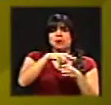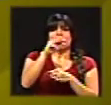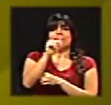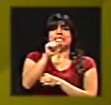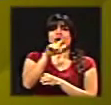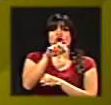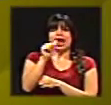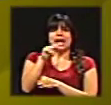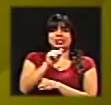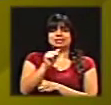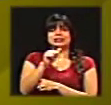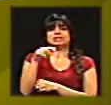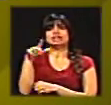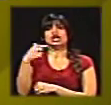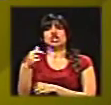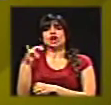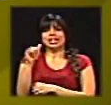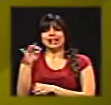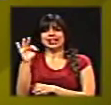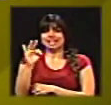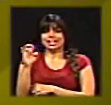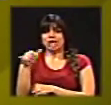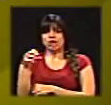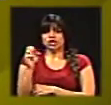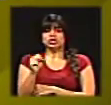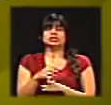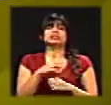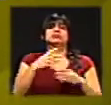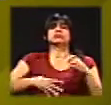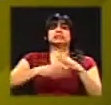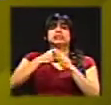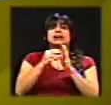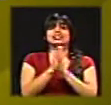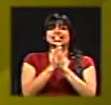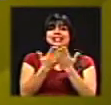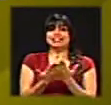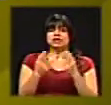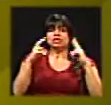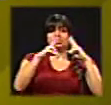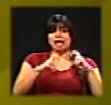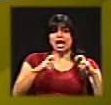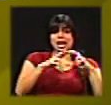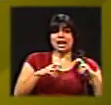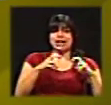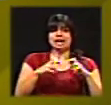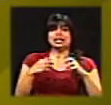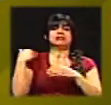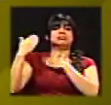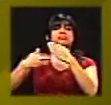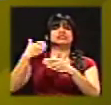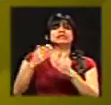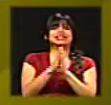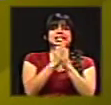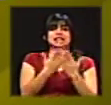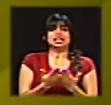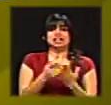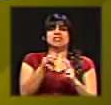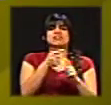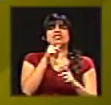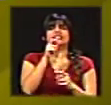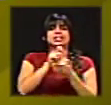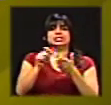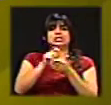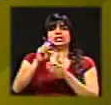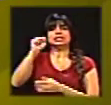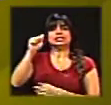Arce, María Elena Arce y Lorely Trejos, y en el suplemento Los Libros, el análisis del legado literario del escritor